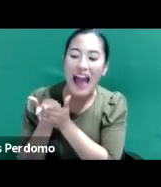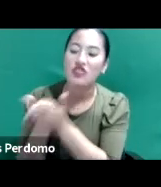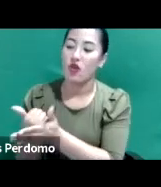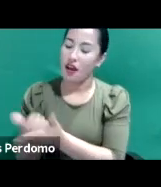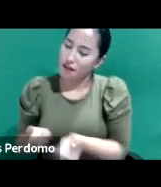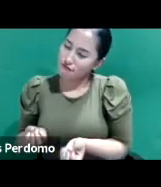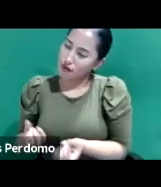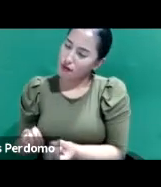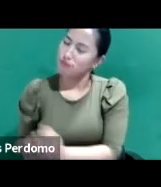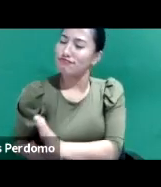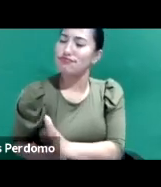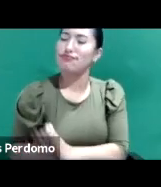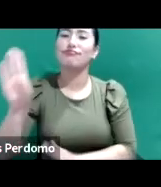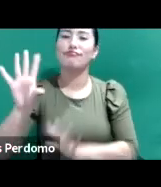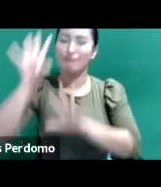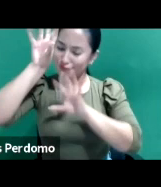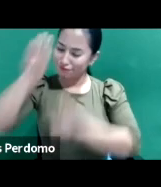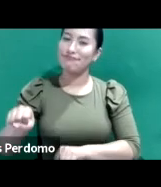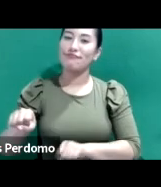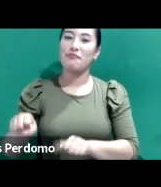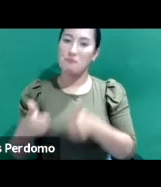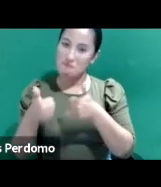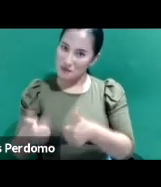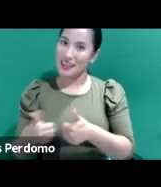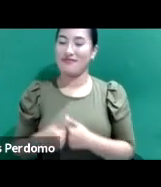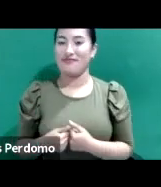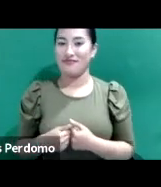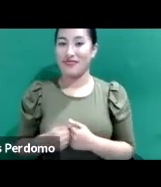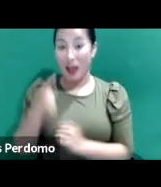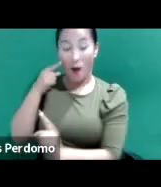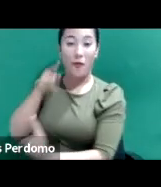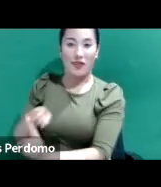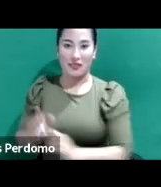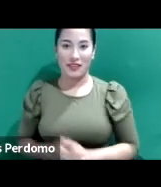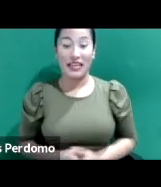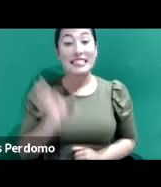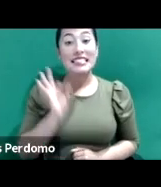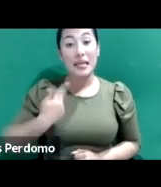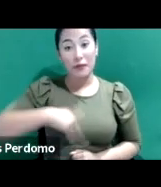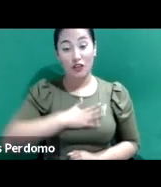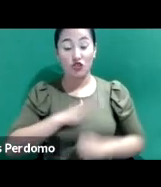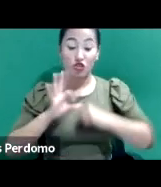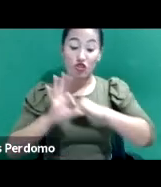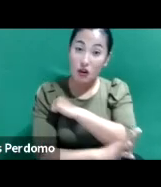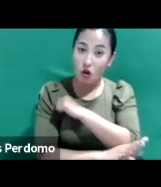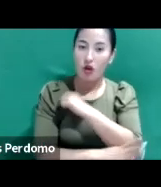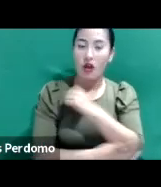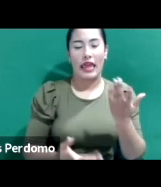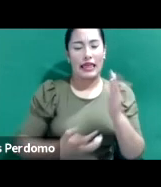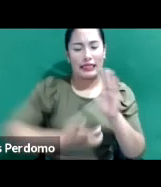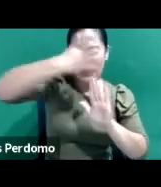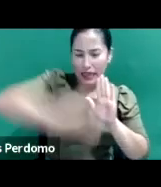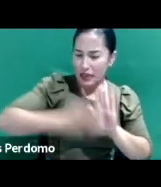potencial. Entonces, desde ahí, siempre una evaluación que nosotros vamos a hacer desde la psicología y la